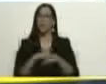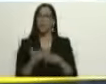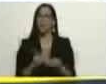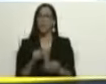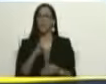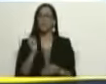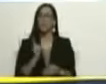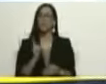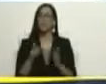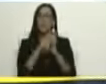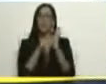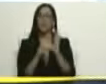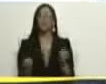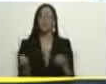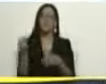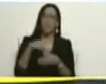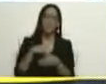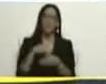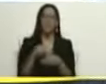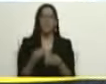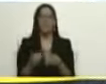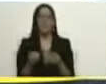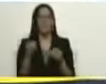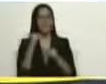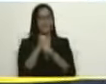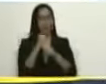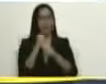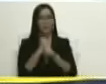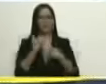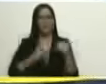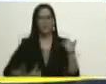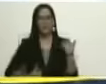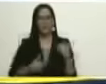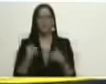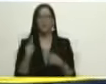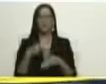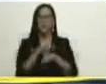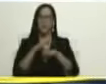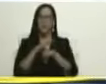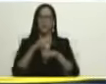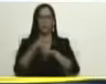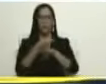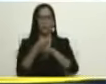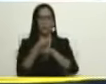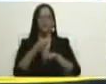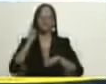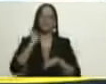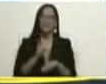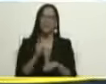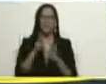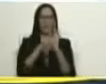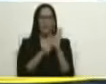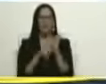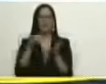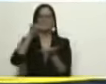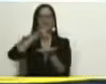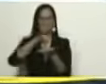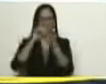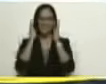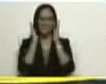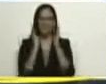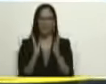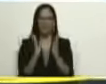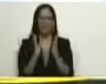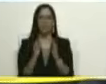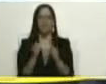una agenda más en la agenda de trabajo de presidentes, primeros ministros y gobierno. Tiene que ser una agenda central, la